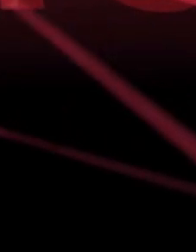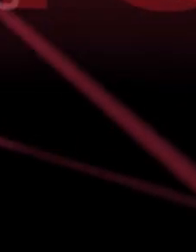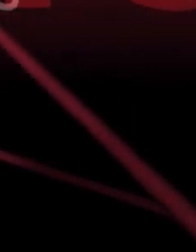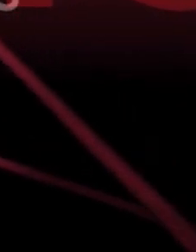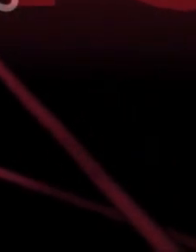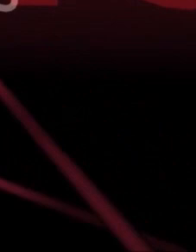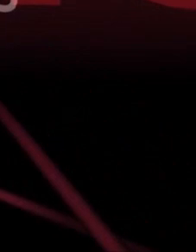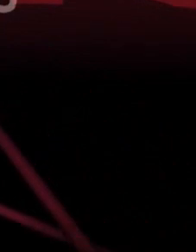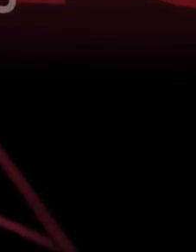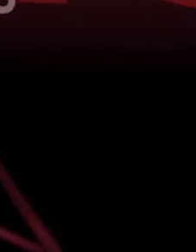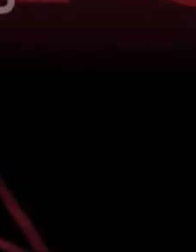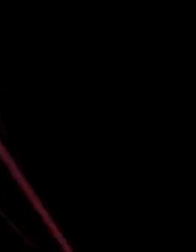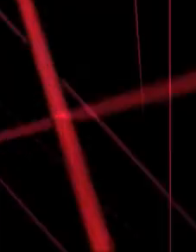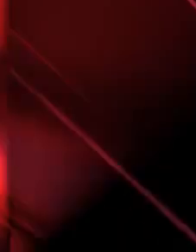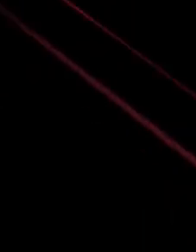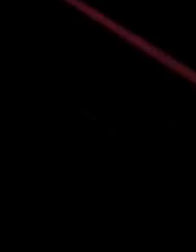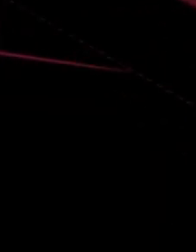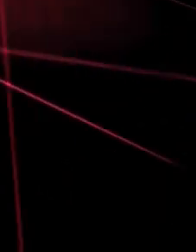hora